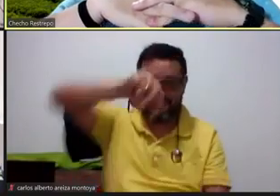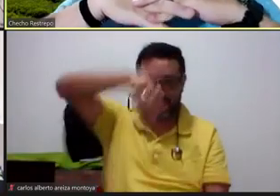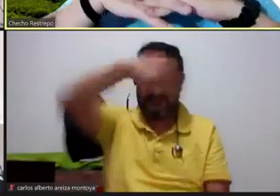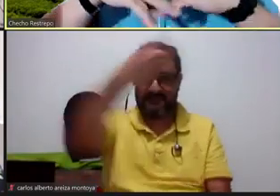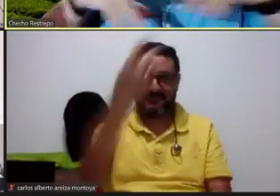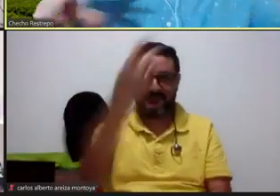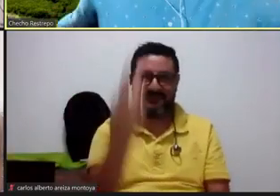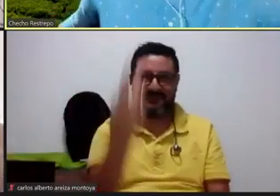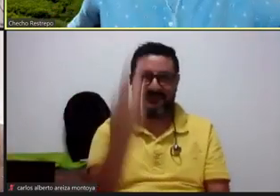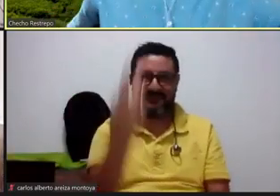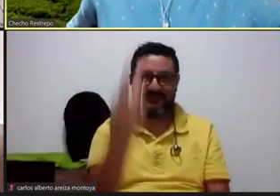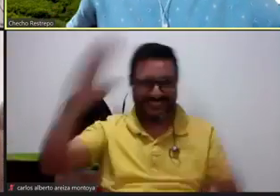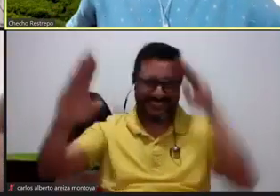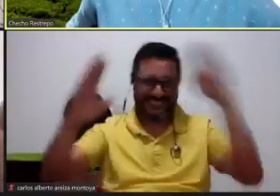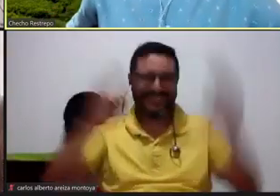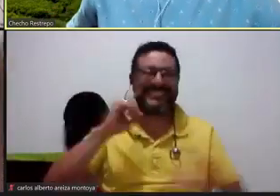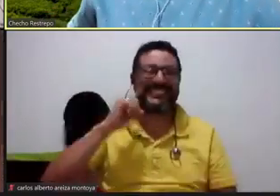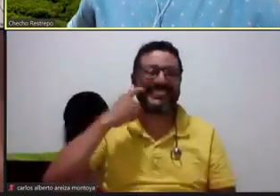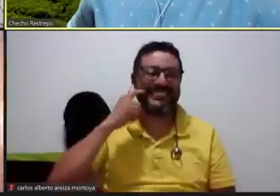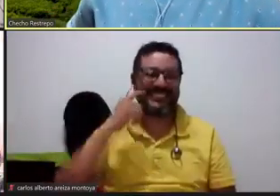buenas noches.